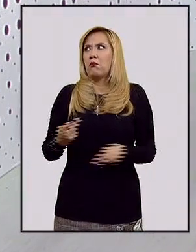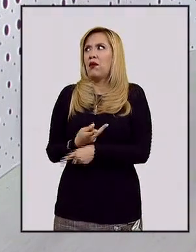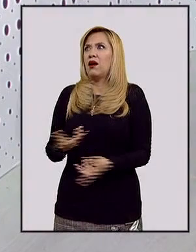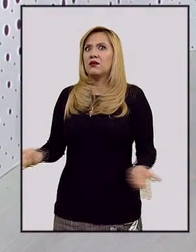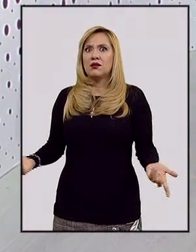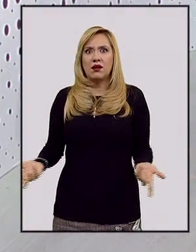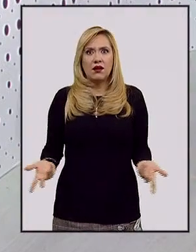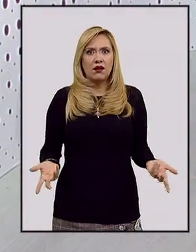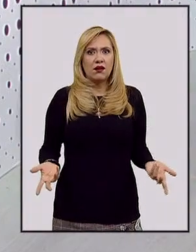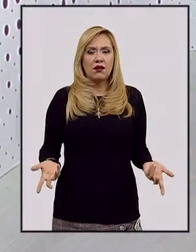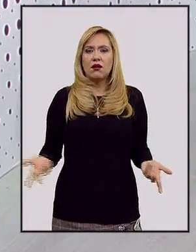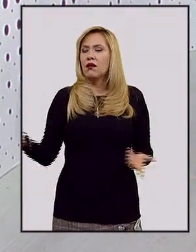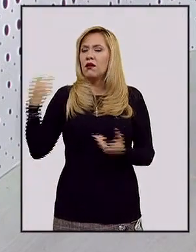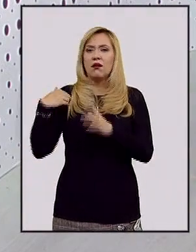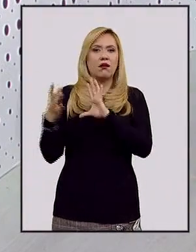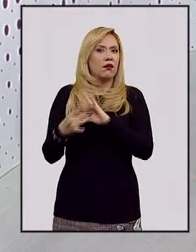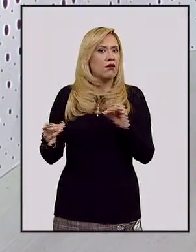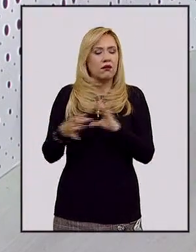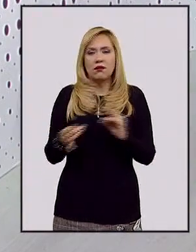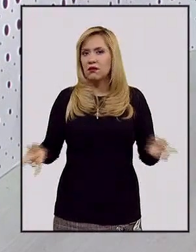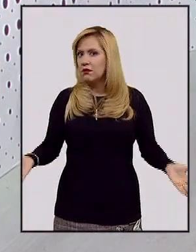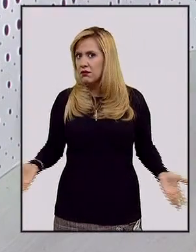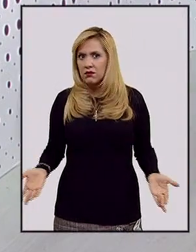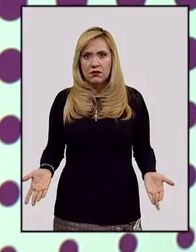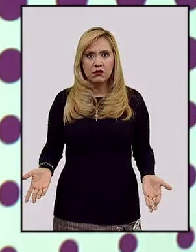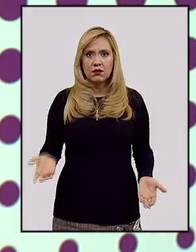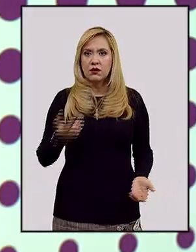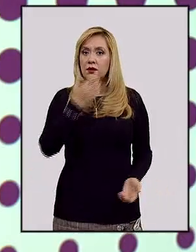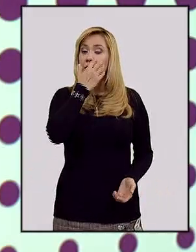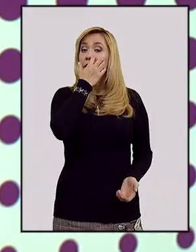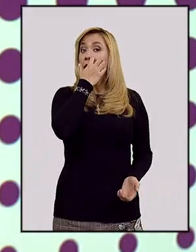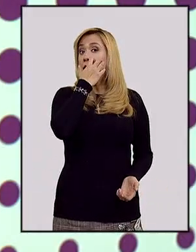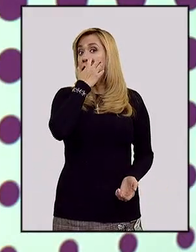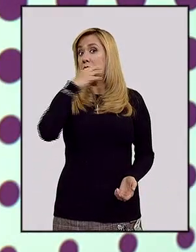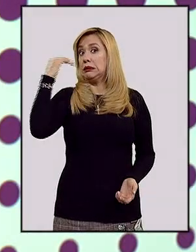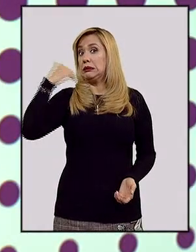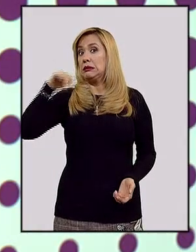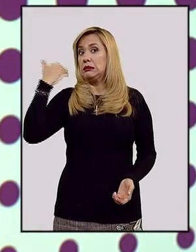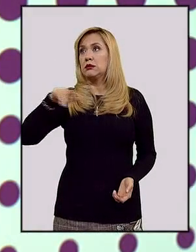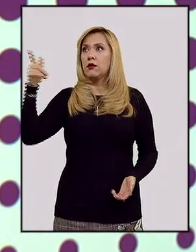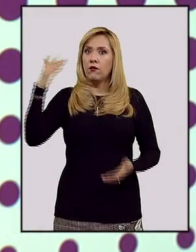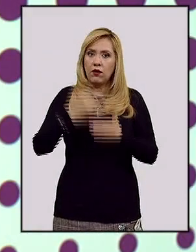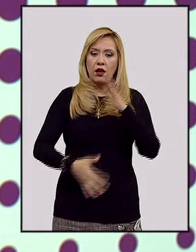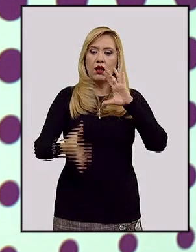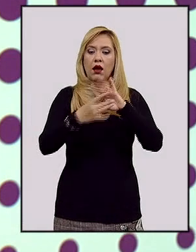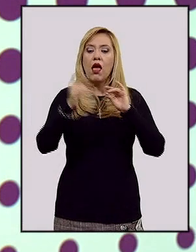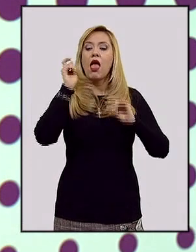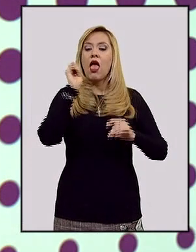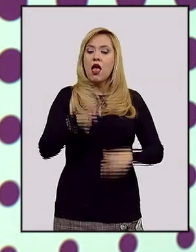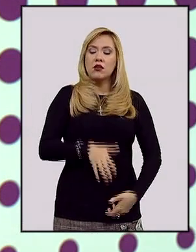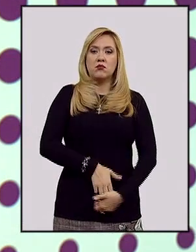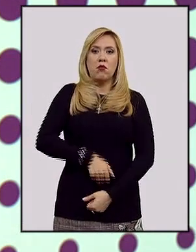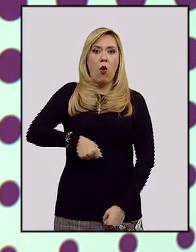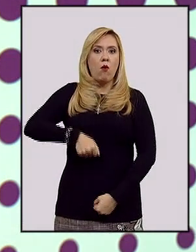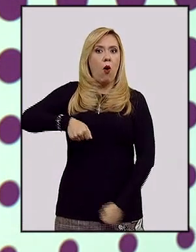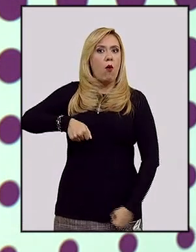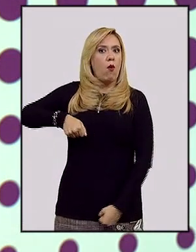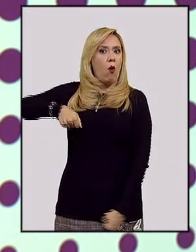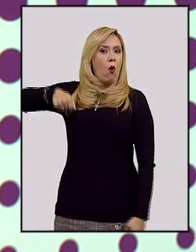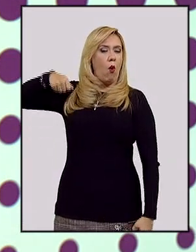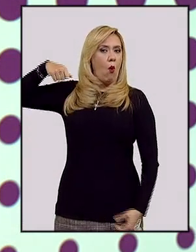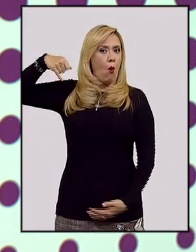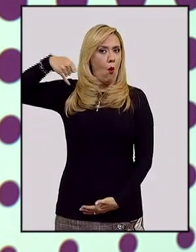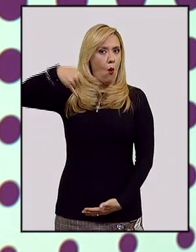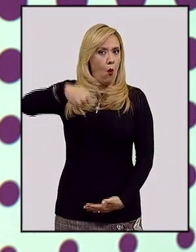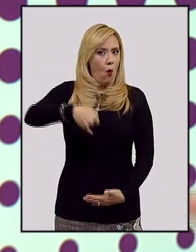Y ni siquiera te dan la información, ¿no? O sea, va a haber esa intervención de ese grado y en la mayoría de los casos las